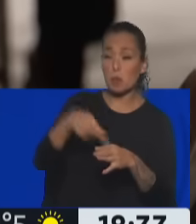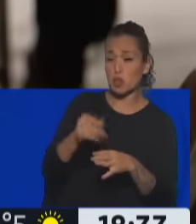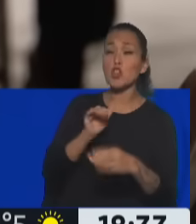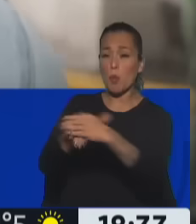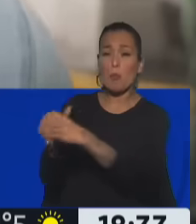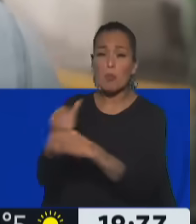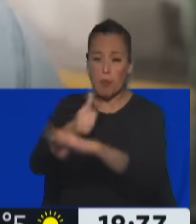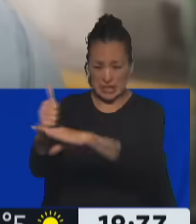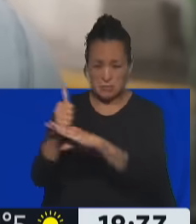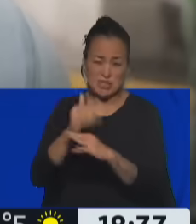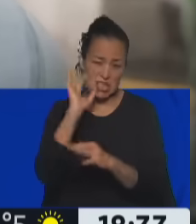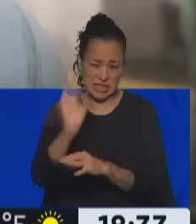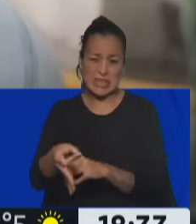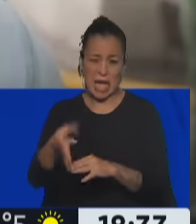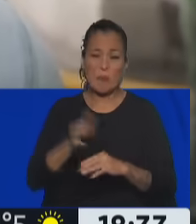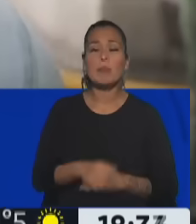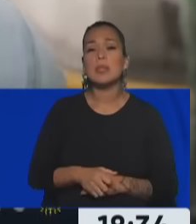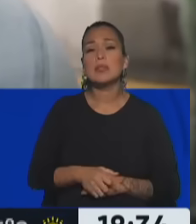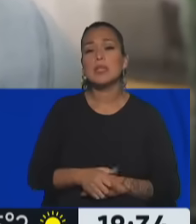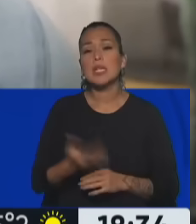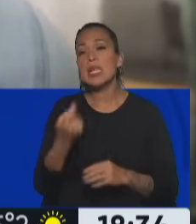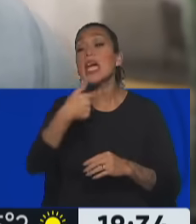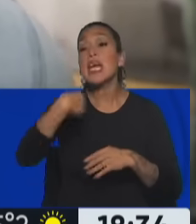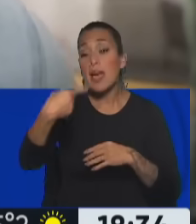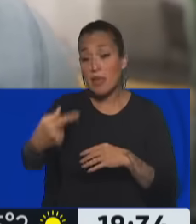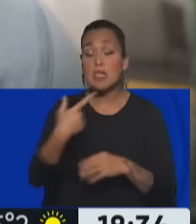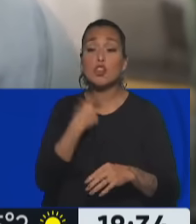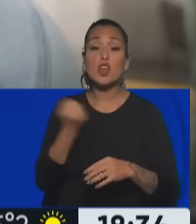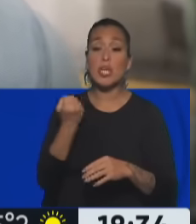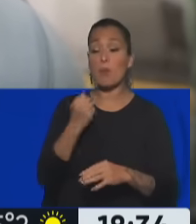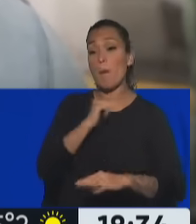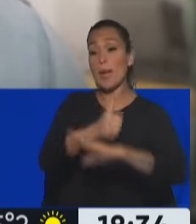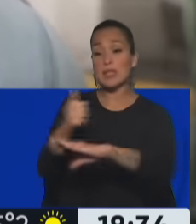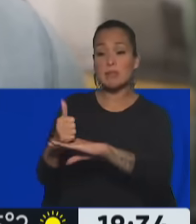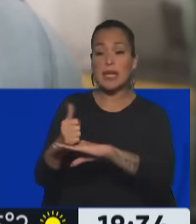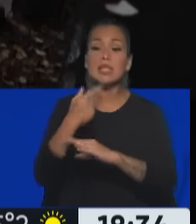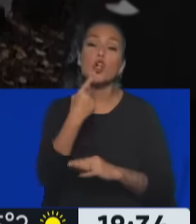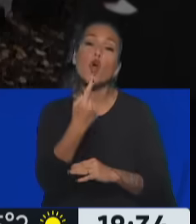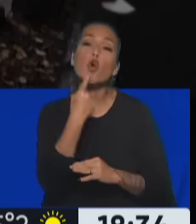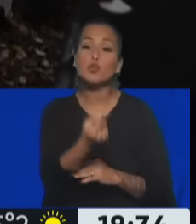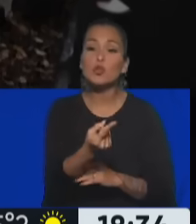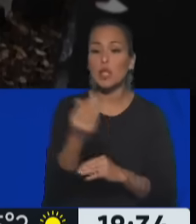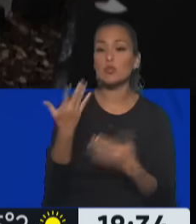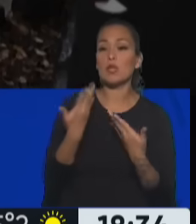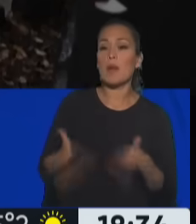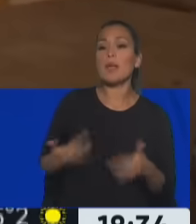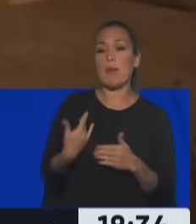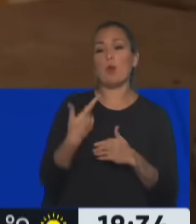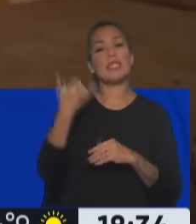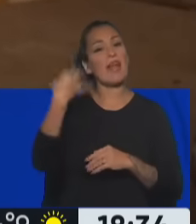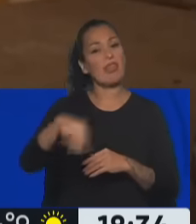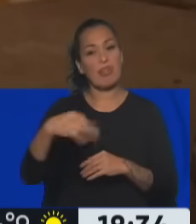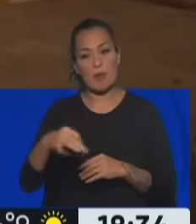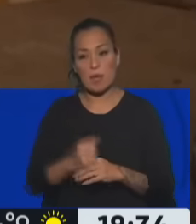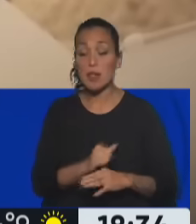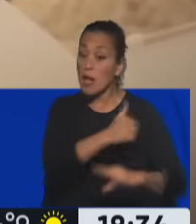esos parámetros. Cada vez que tenemos la oportunidad de participar y que nos consultan, es un desperdicio no aprovecharla. La escasa participación tuvo